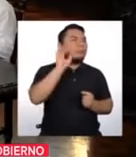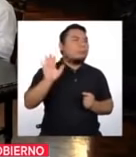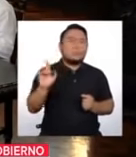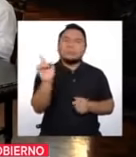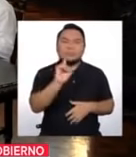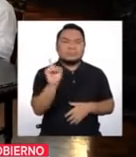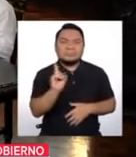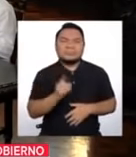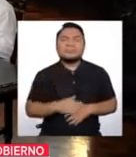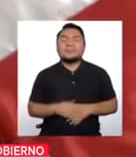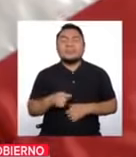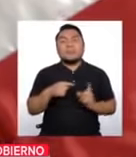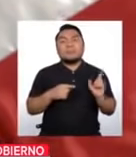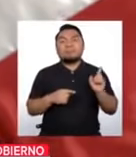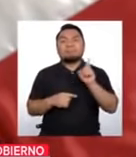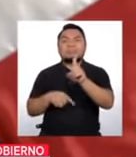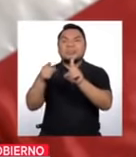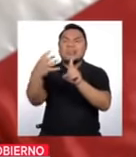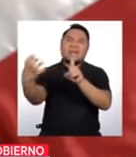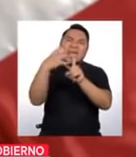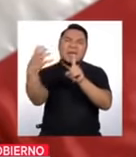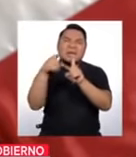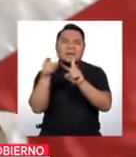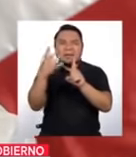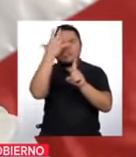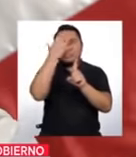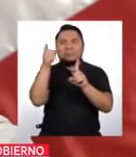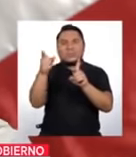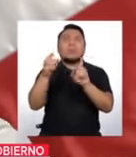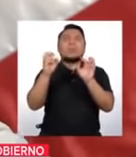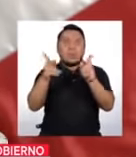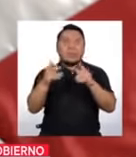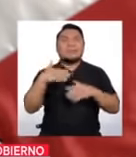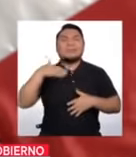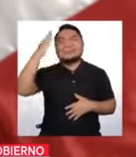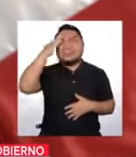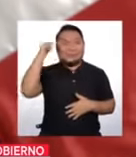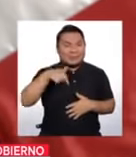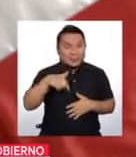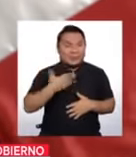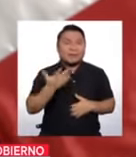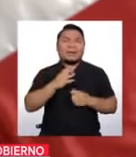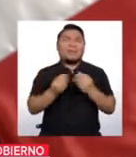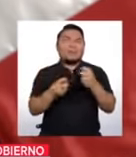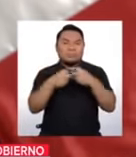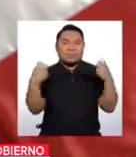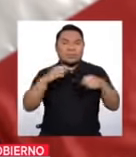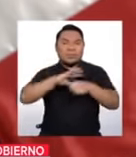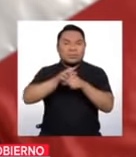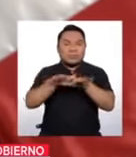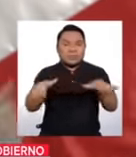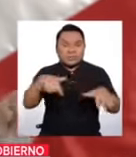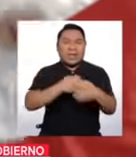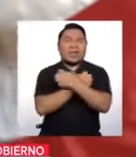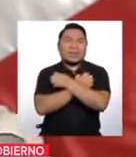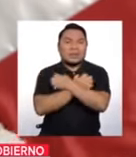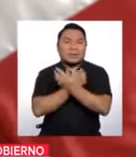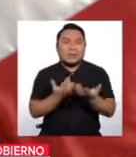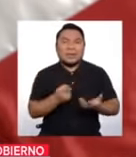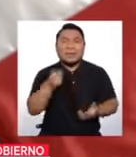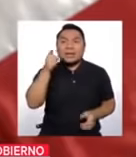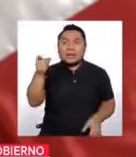el principal problema en el Perú, ahora, como producto del COVID, es Lambayeque, el ministro